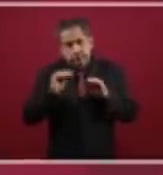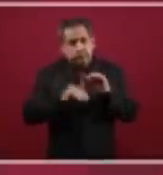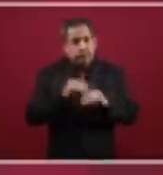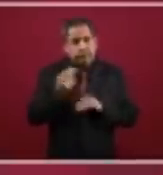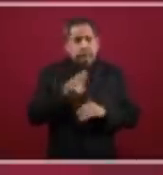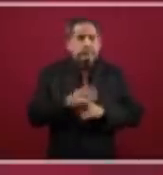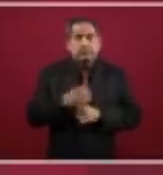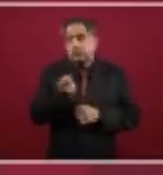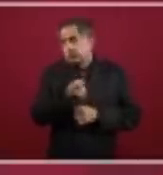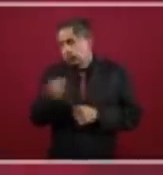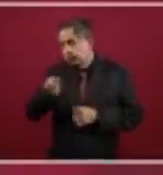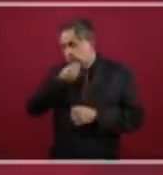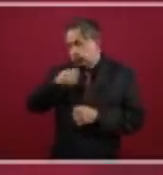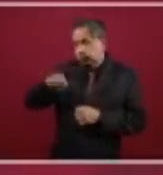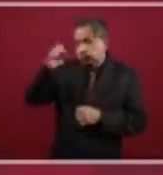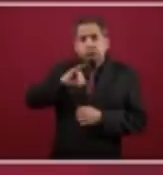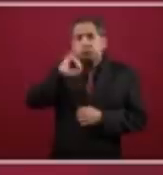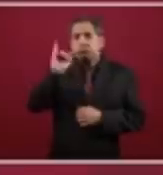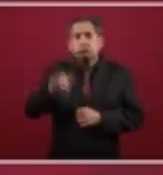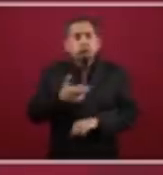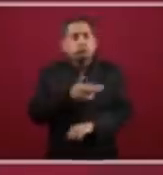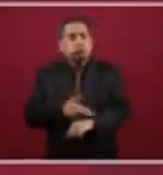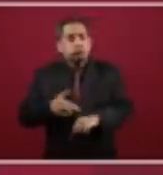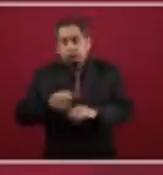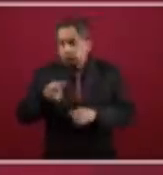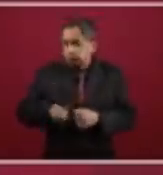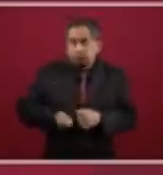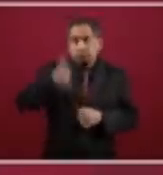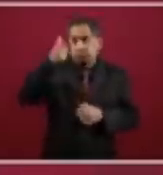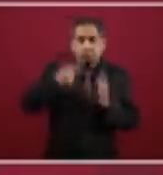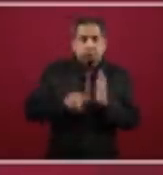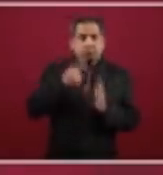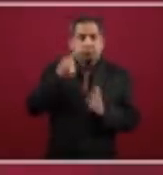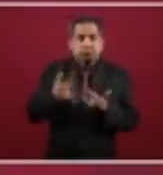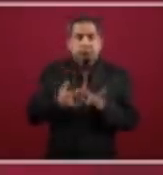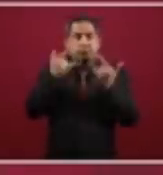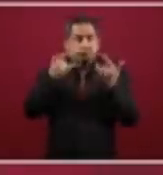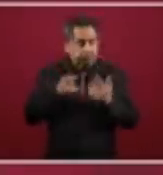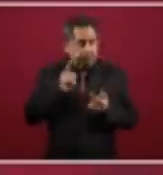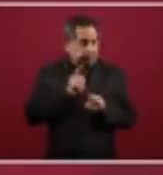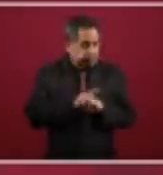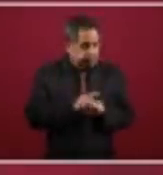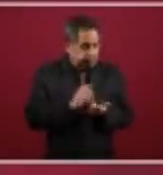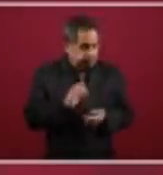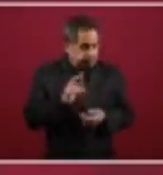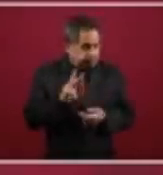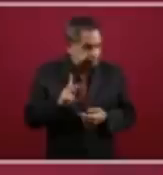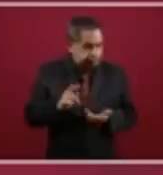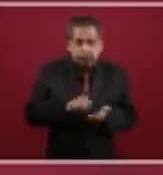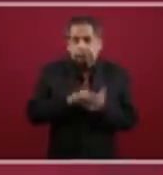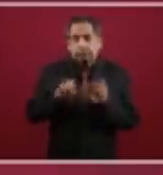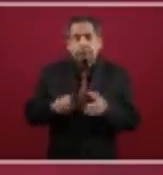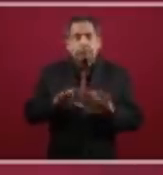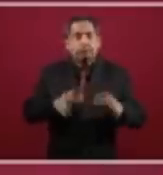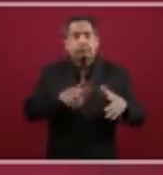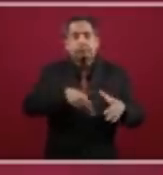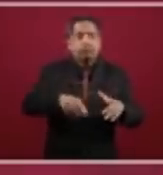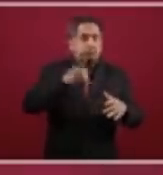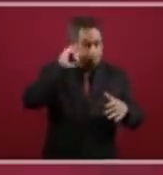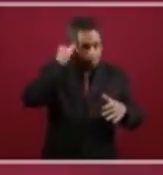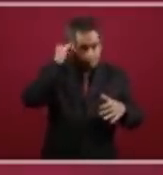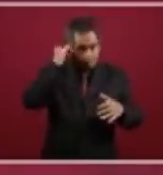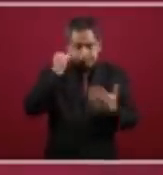de ellos no han realizado este su primer trámite oficial. La población indígena tiene un problema importante